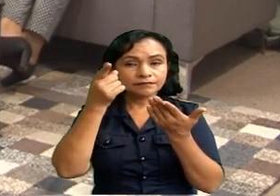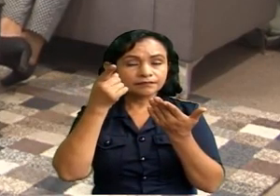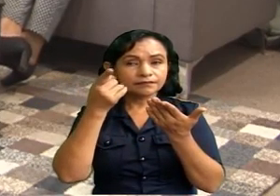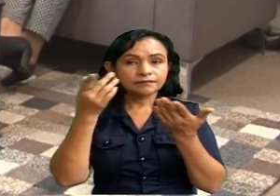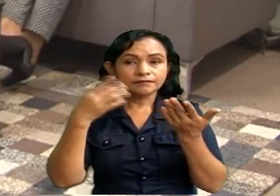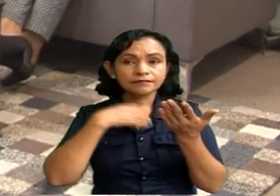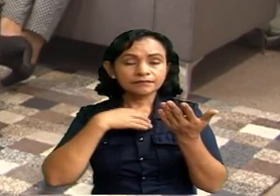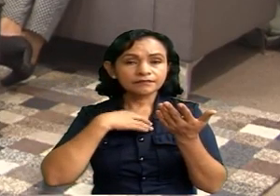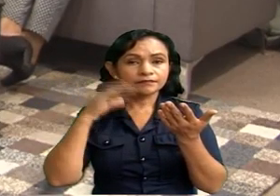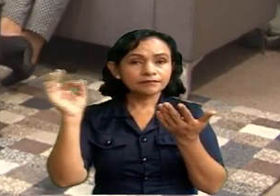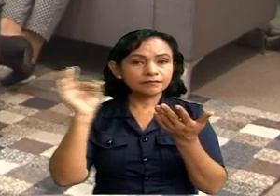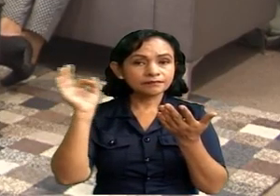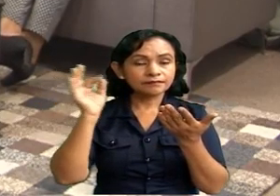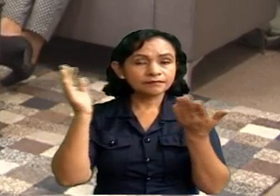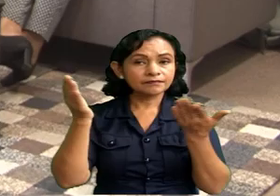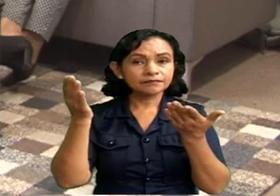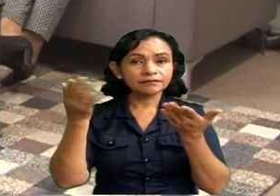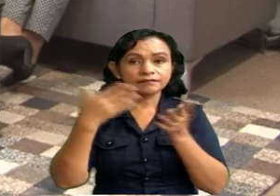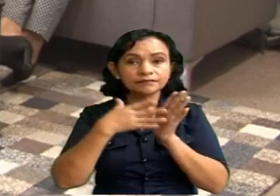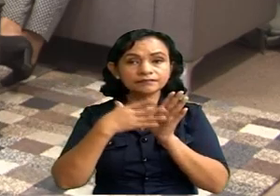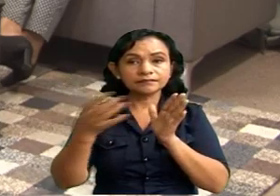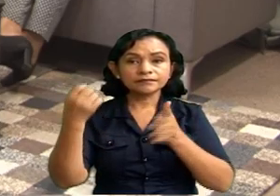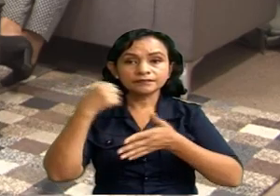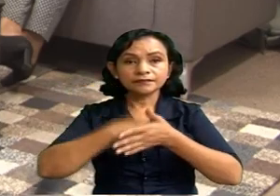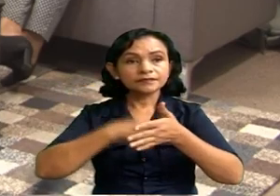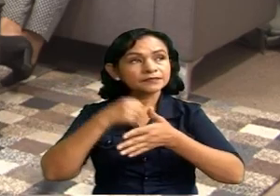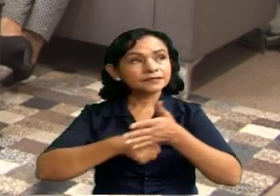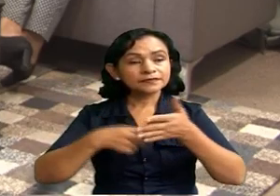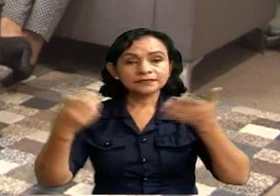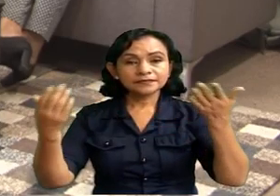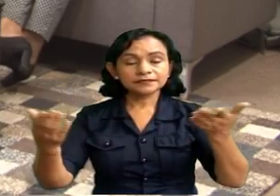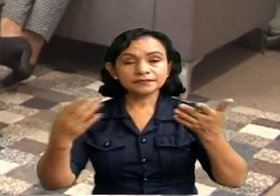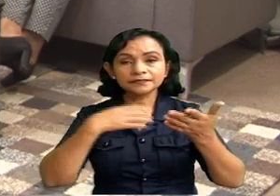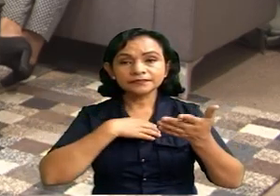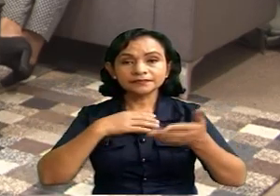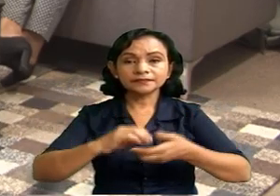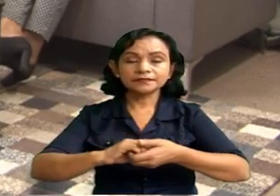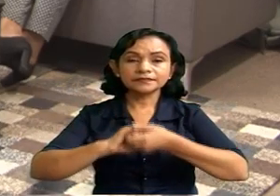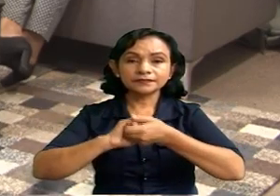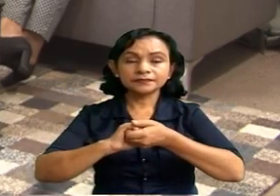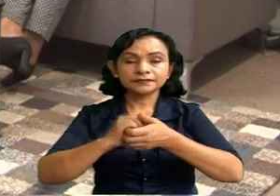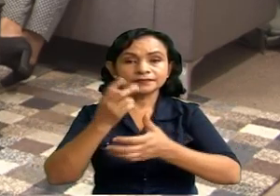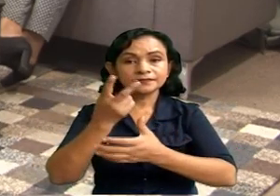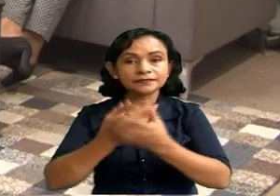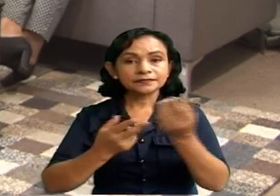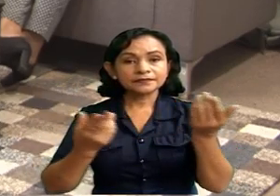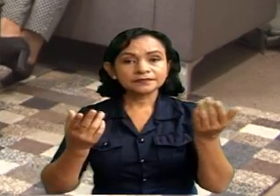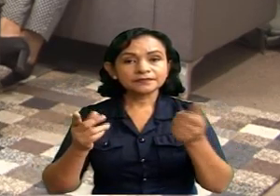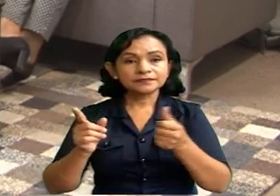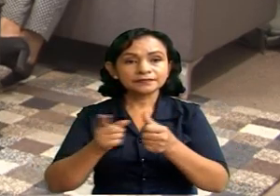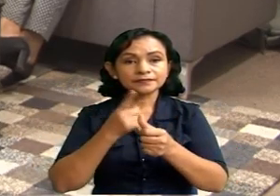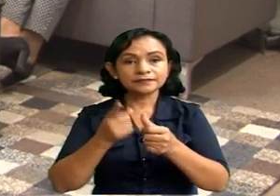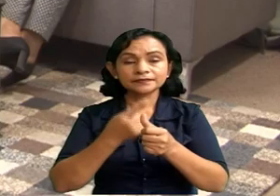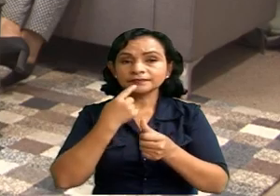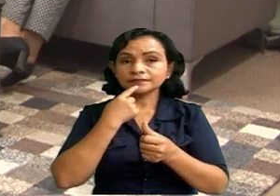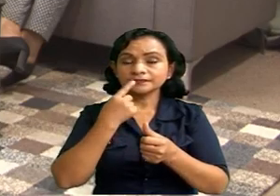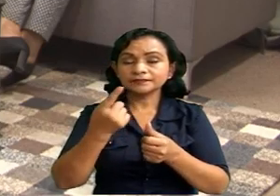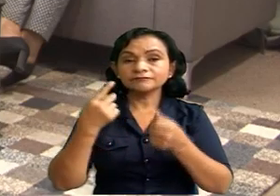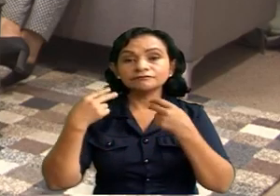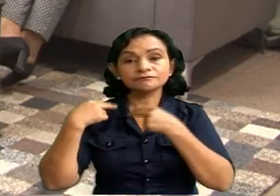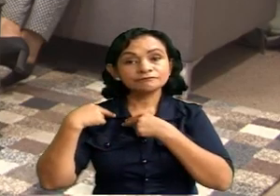carisma de Hugo Chávez que nos transmite y que fortalece definitivamente esos lazos de amistad entre las dos repúblicas. Bueno, primero hay que destacar su